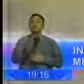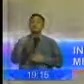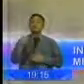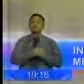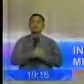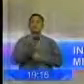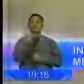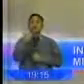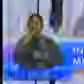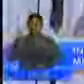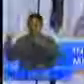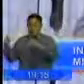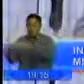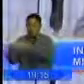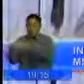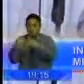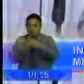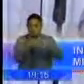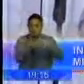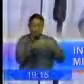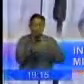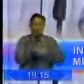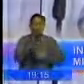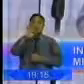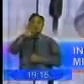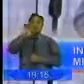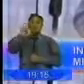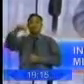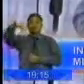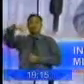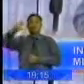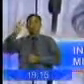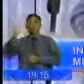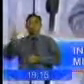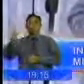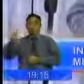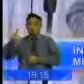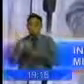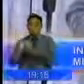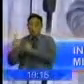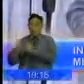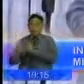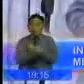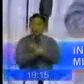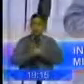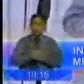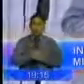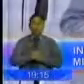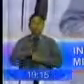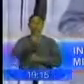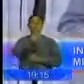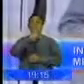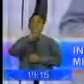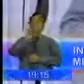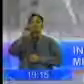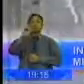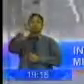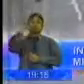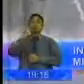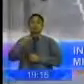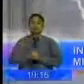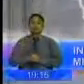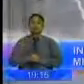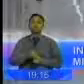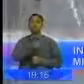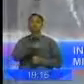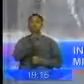tres unidades de generación de 90 megavatios cada una y un factor de planta estimado en 54%. La